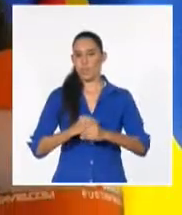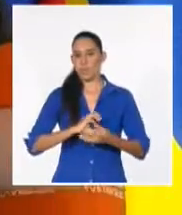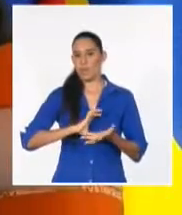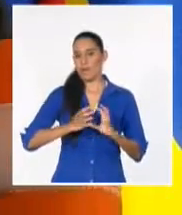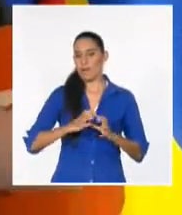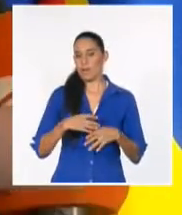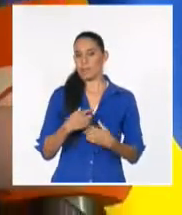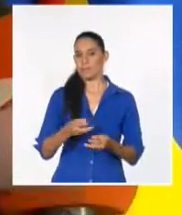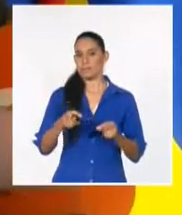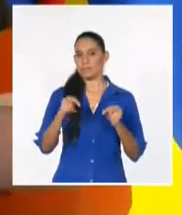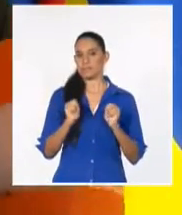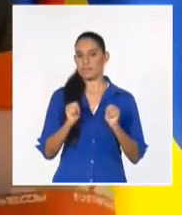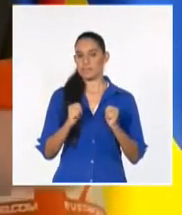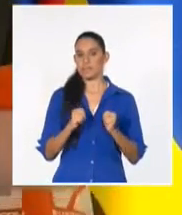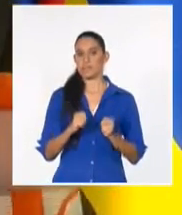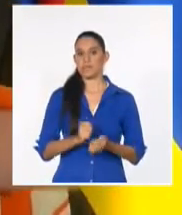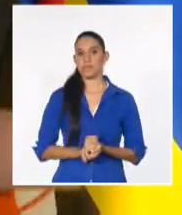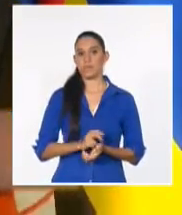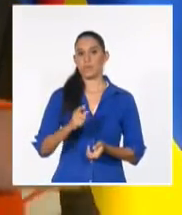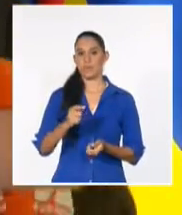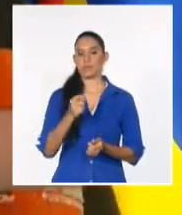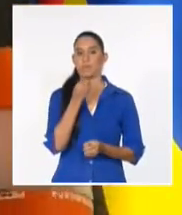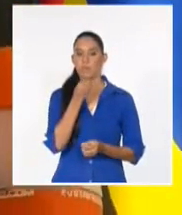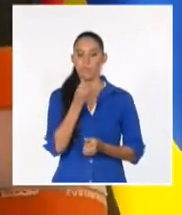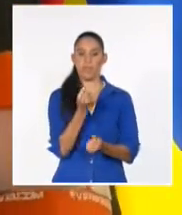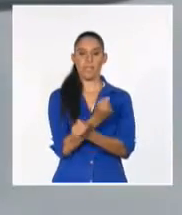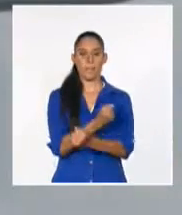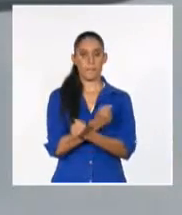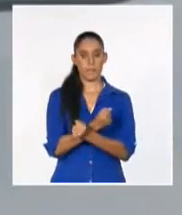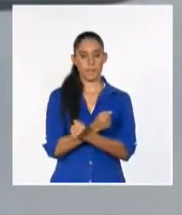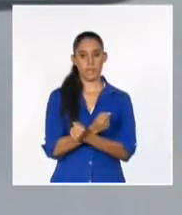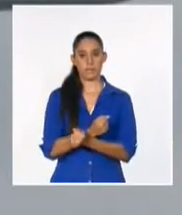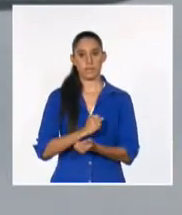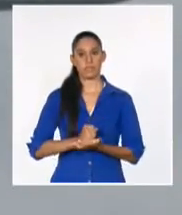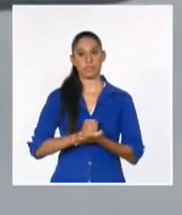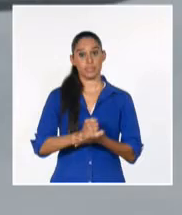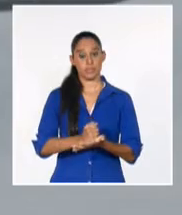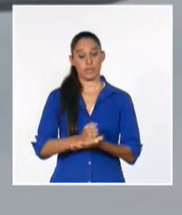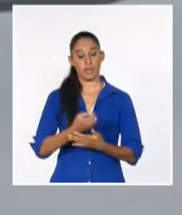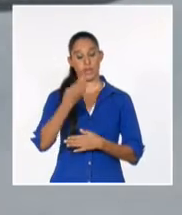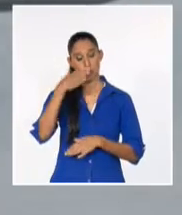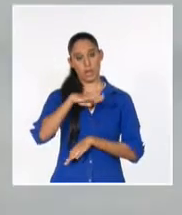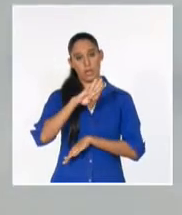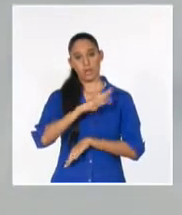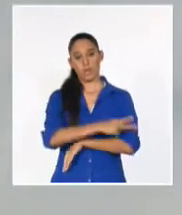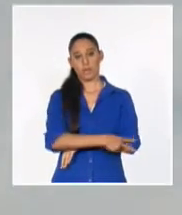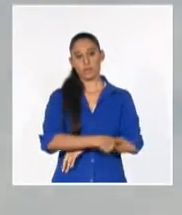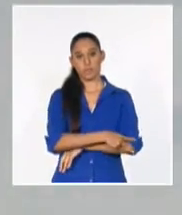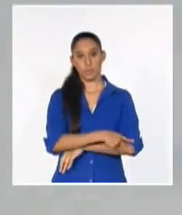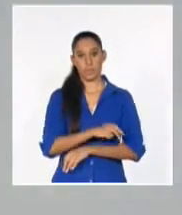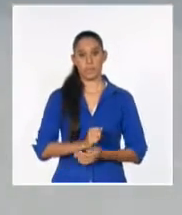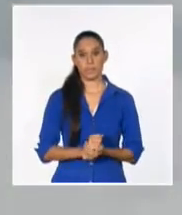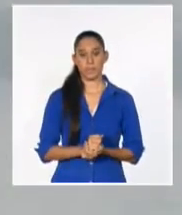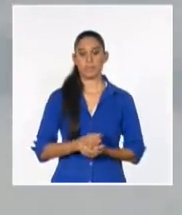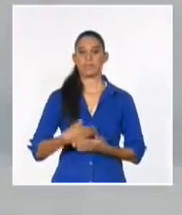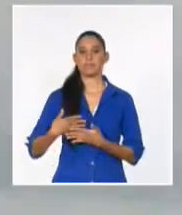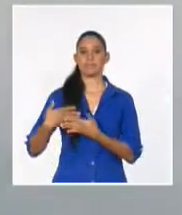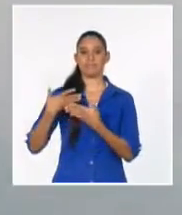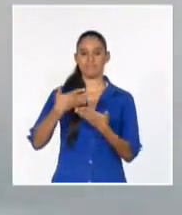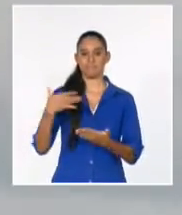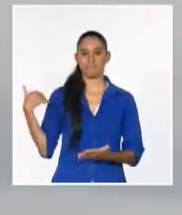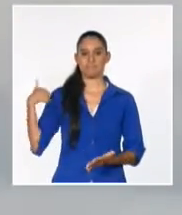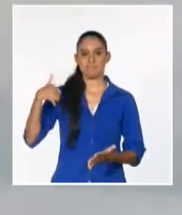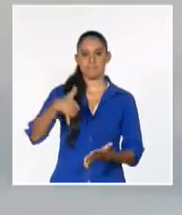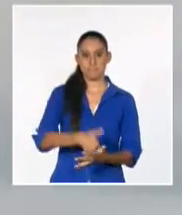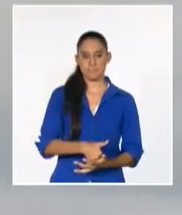poner en peligro los suministros y la ayuda a su país, ha venido por ello en persona. El secretario general de la OTAN calmó al